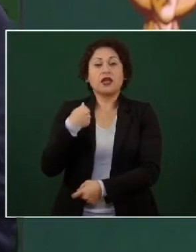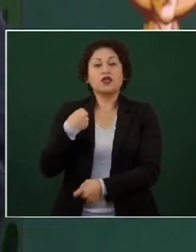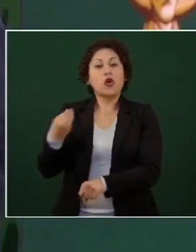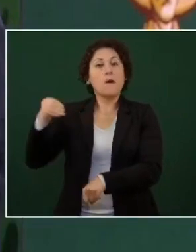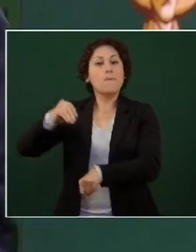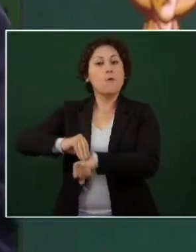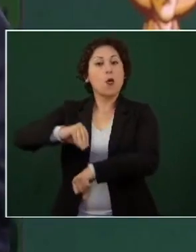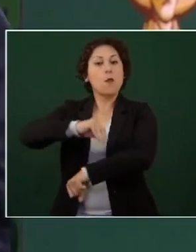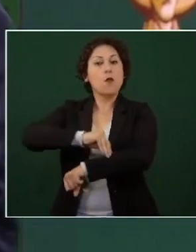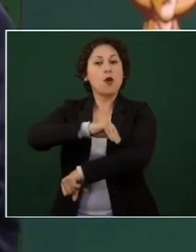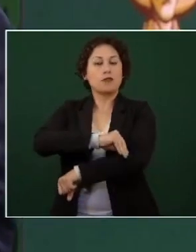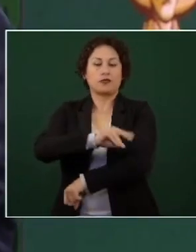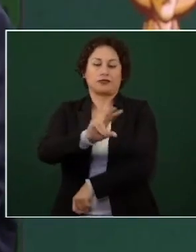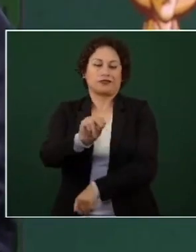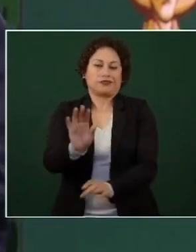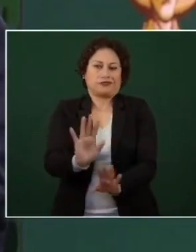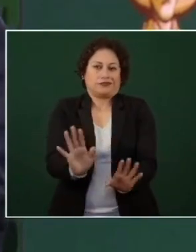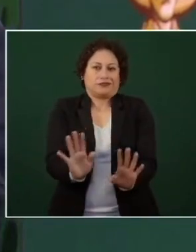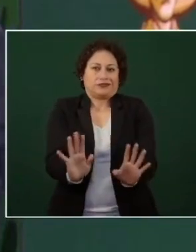Entonces, no descartamos